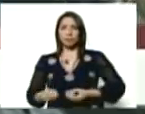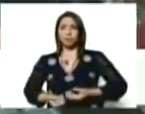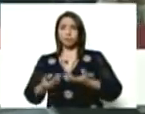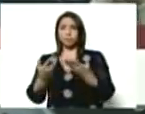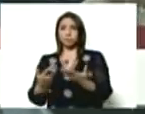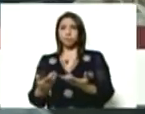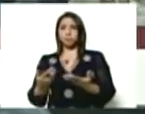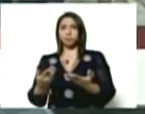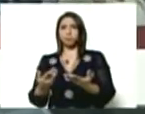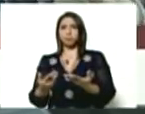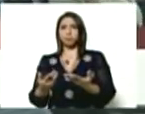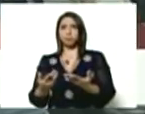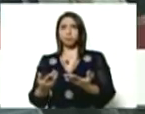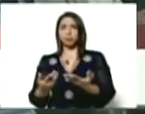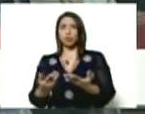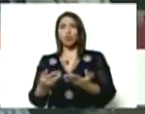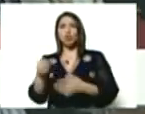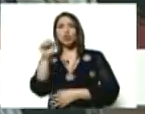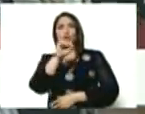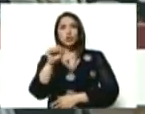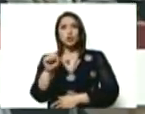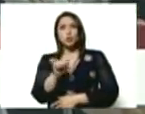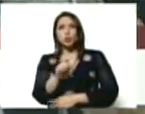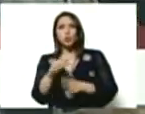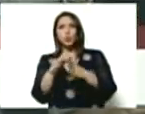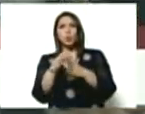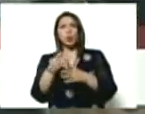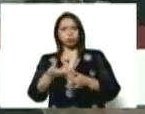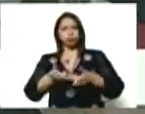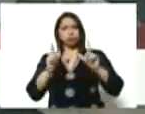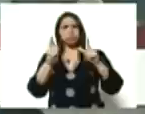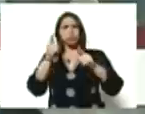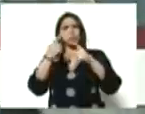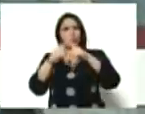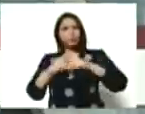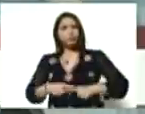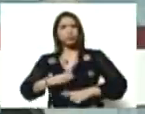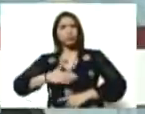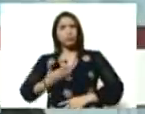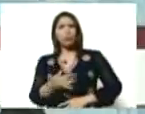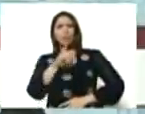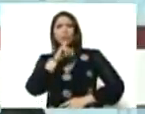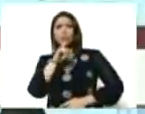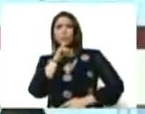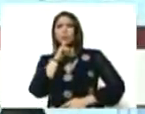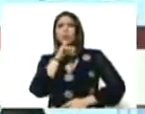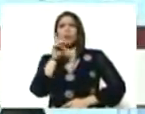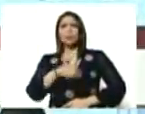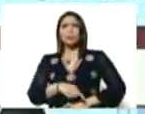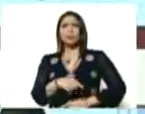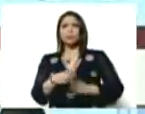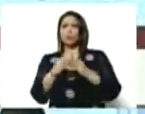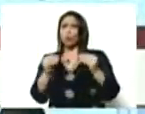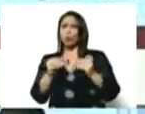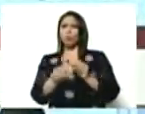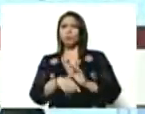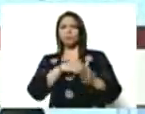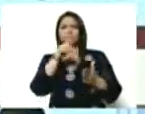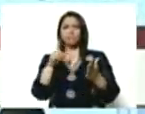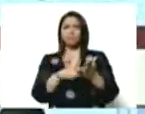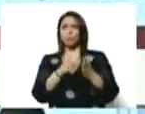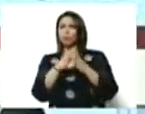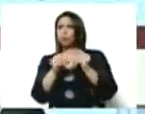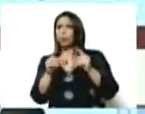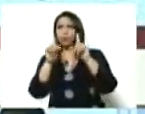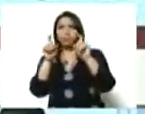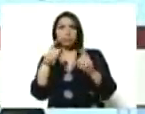software auditable en cada uno de los módulos que lo conforman, seguridad e integridad de toda la información y, como toda